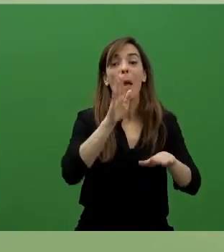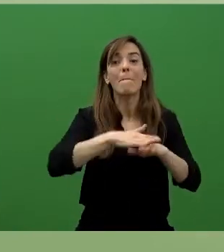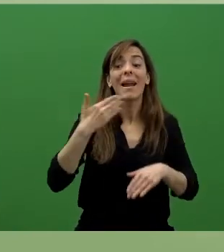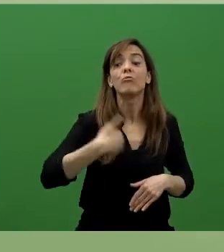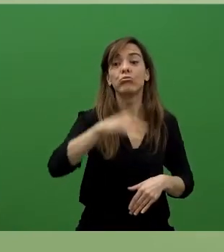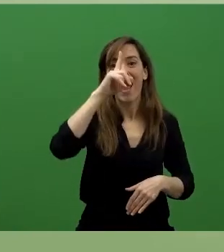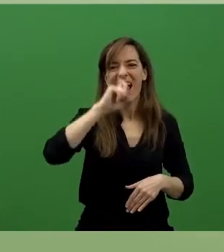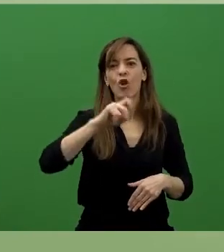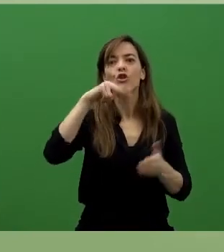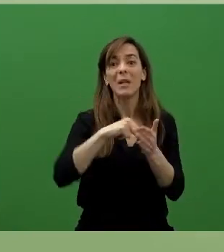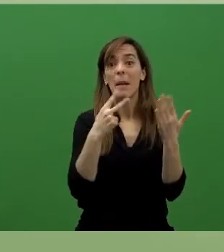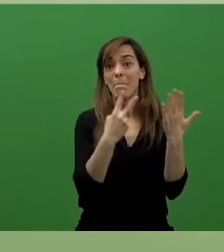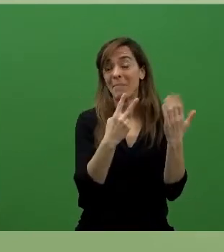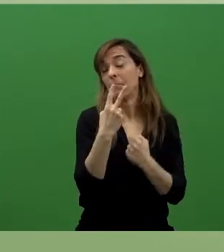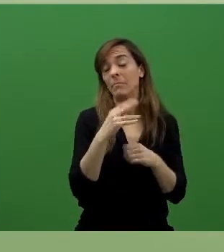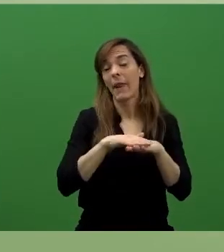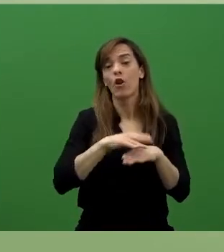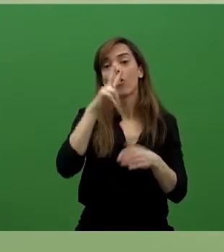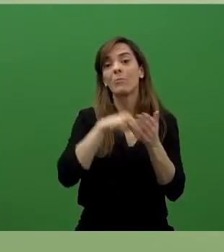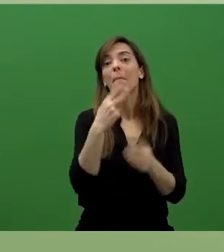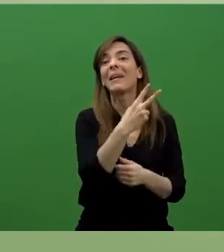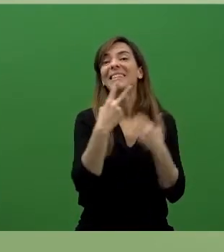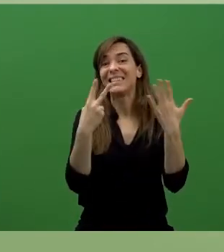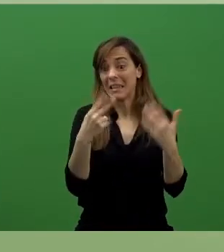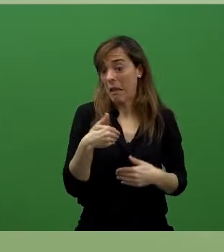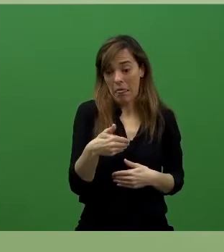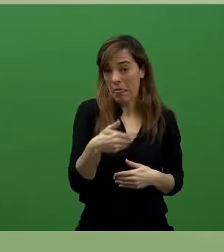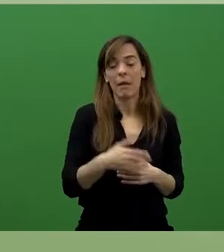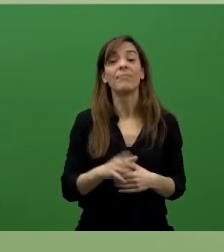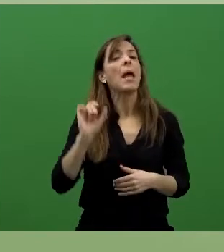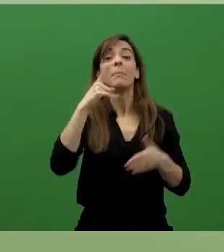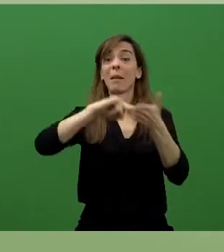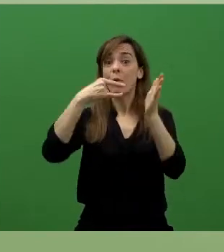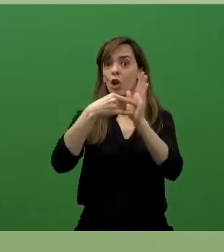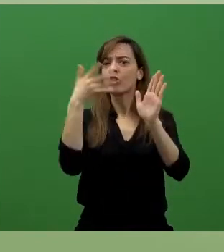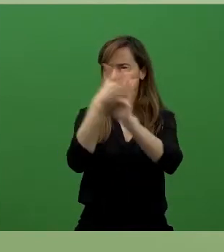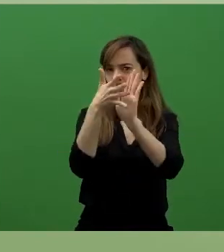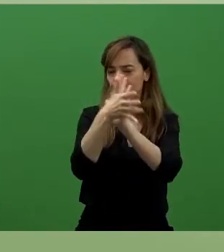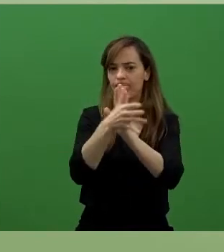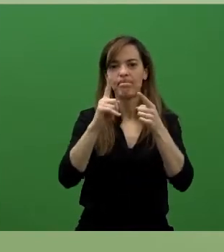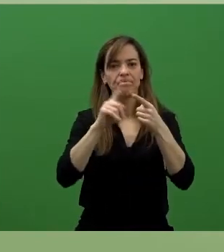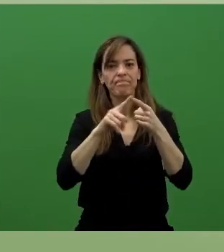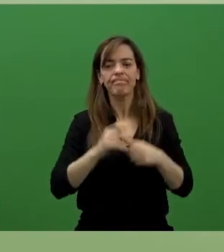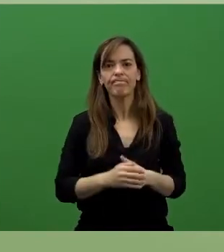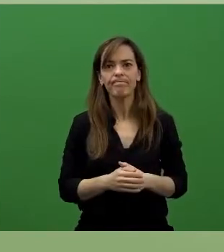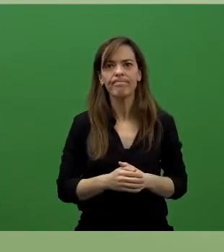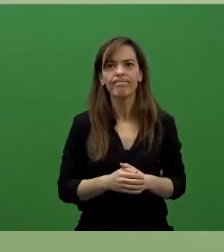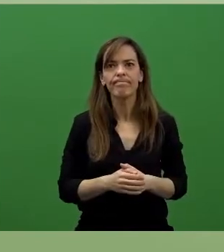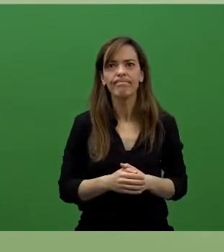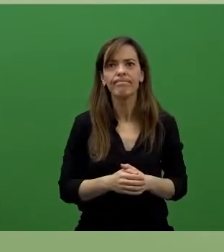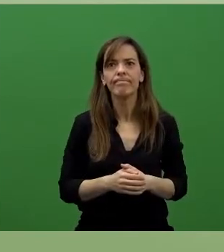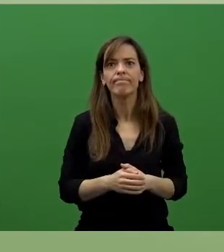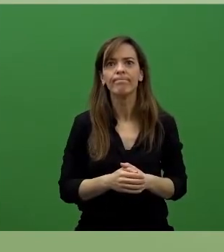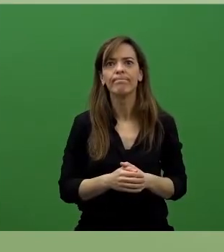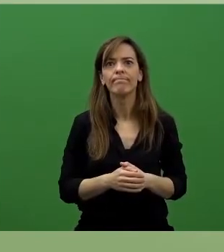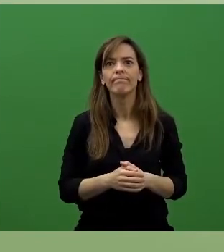2027, que no falta tanto. El primer proyecto que os voy a comentar es un proyecto que se llama European